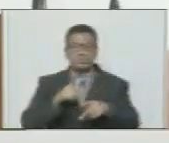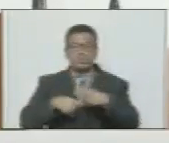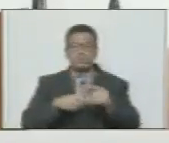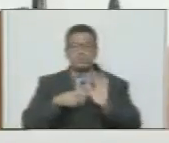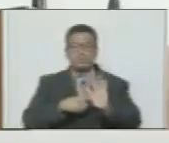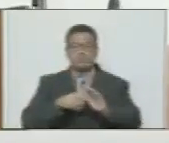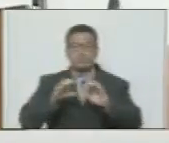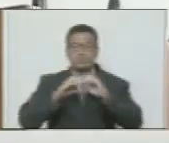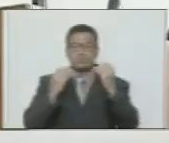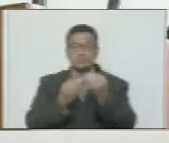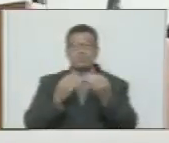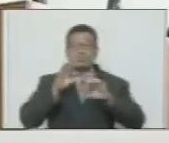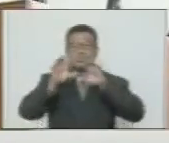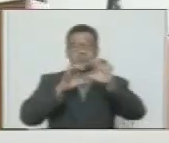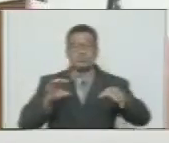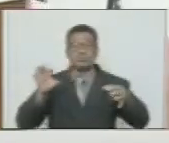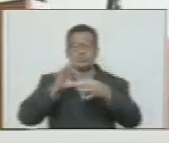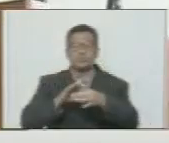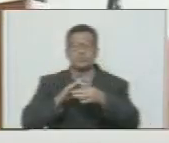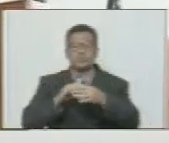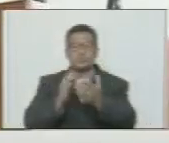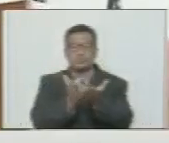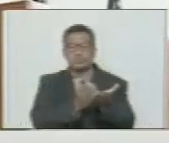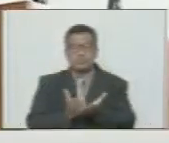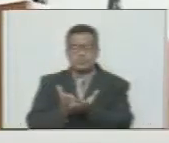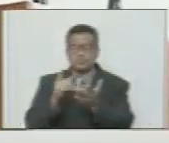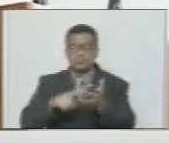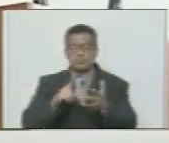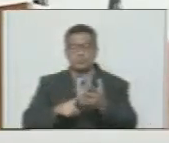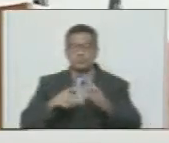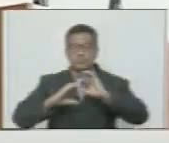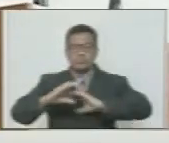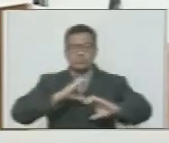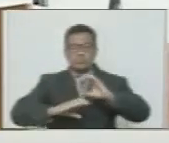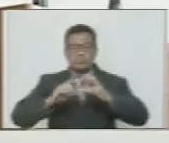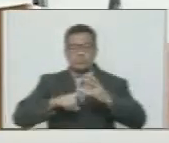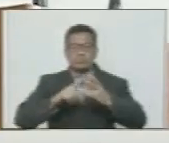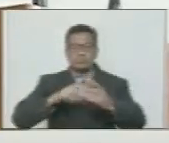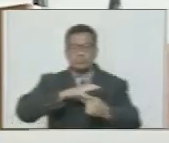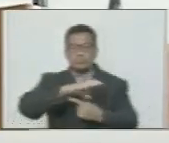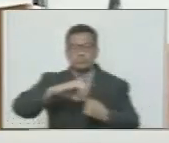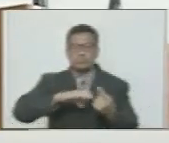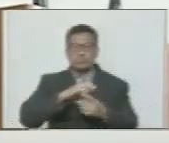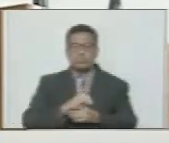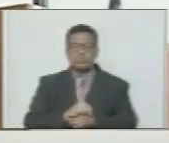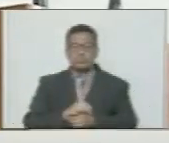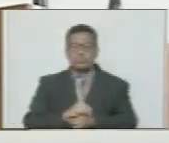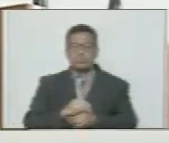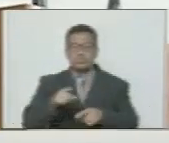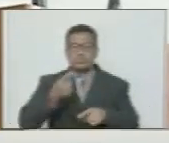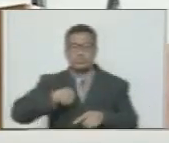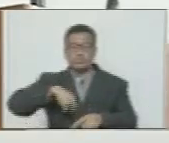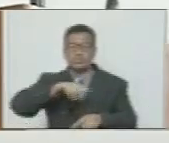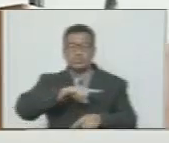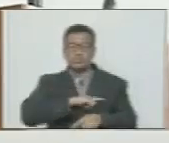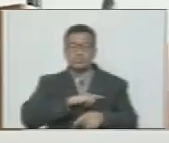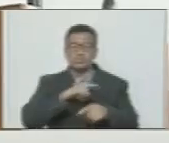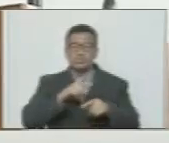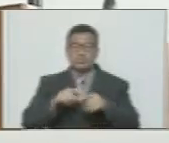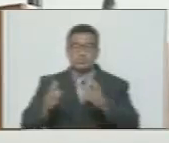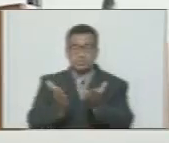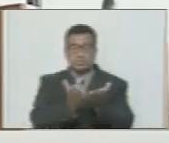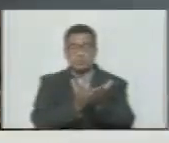permanente ante la Organización de las Naciones Unidas para la Educación, la Ciencia y la Cultura. Es para